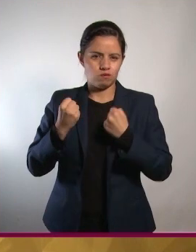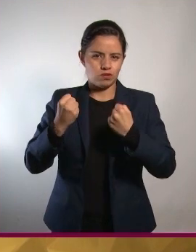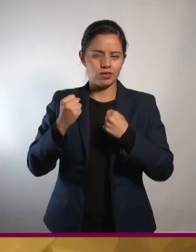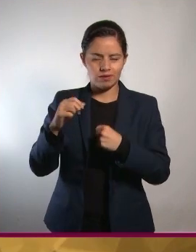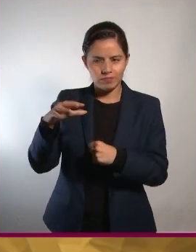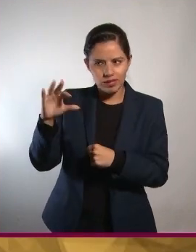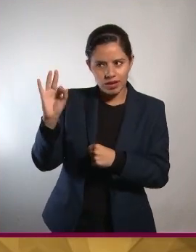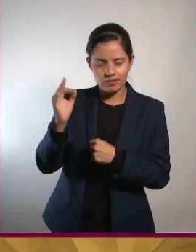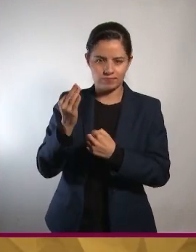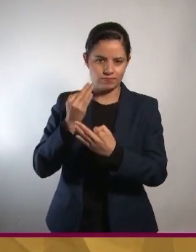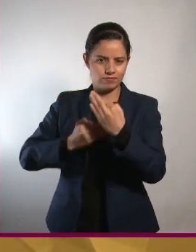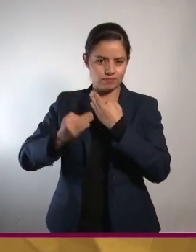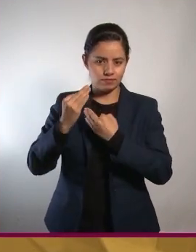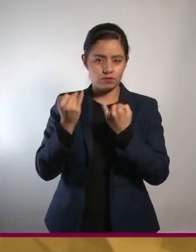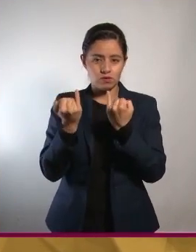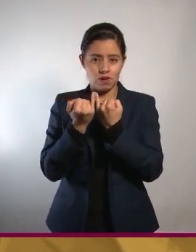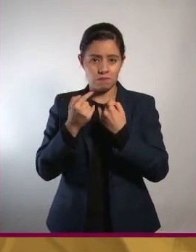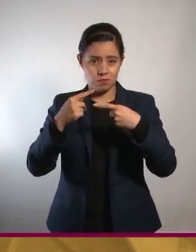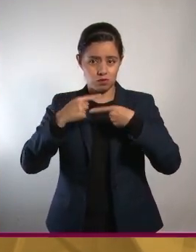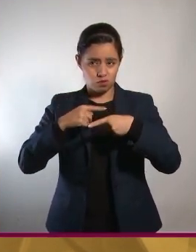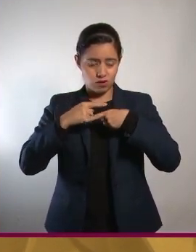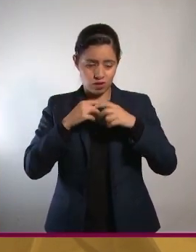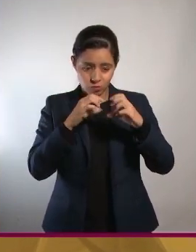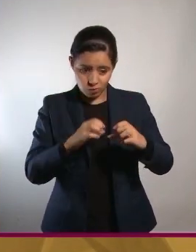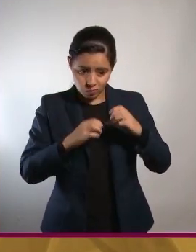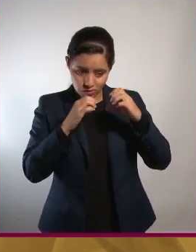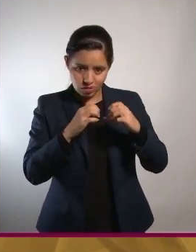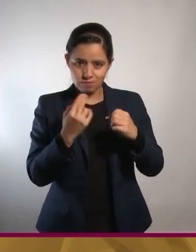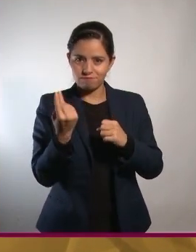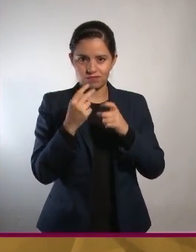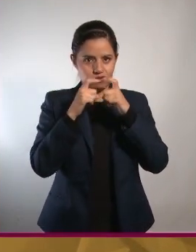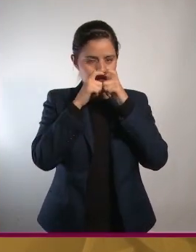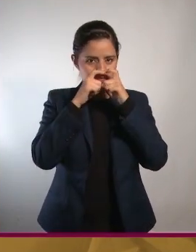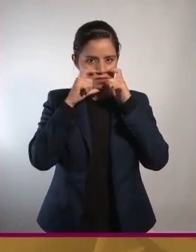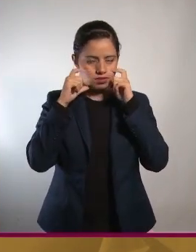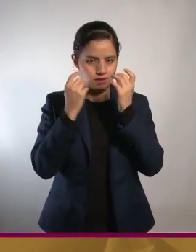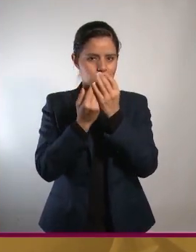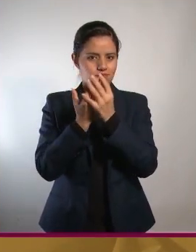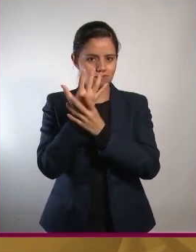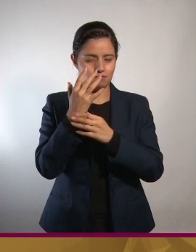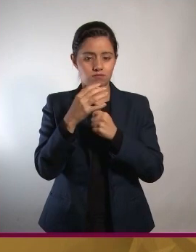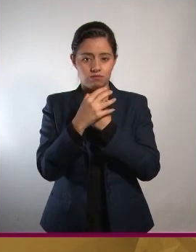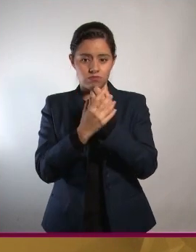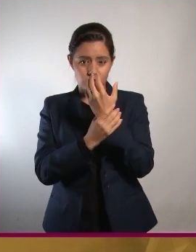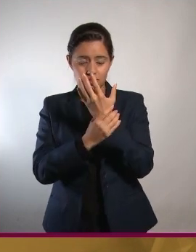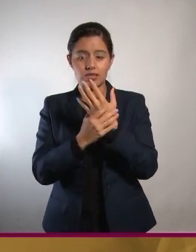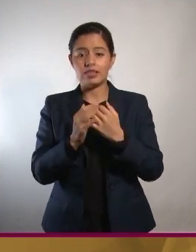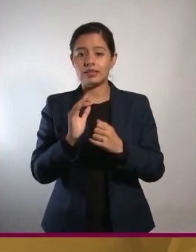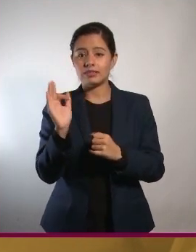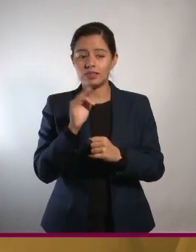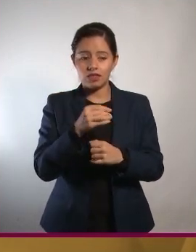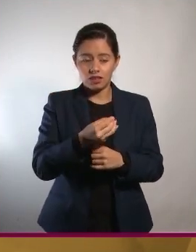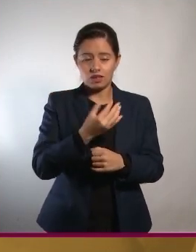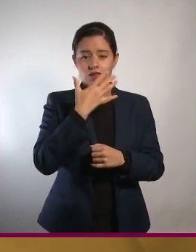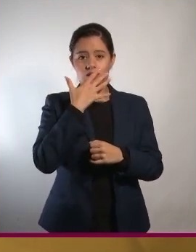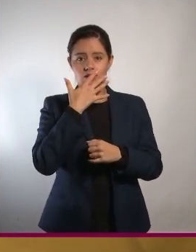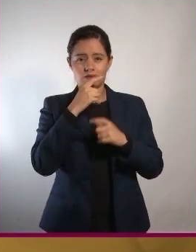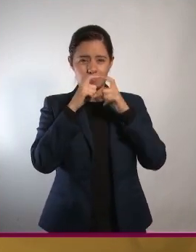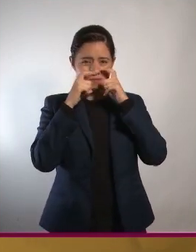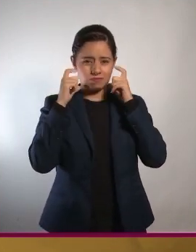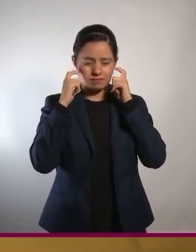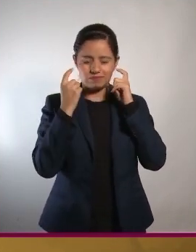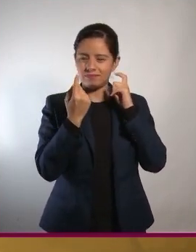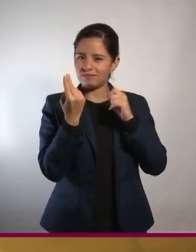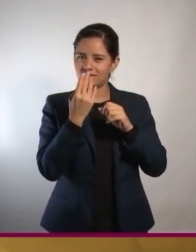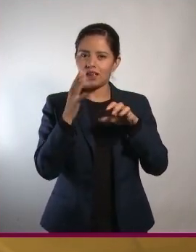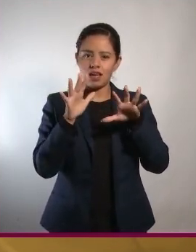también necesitan usar mascarillas médicas ajustadas que cubran su boca y nariz. Si las secreciones contaminan la mascarilla, debe reemplazarse